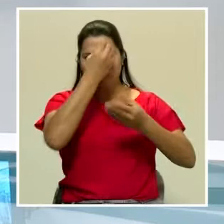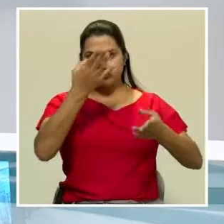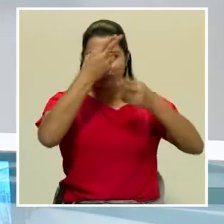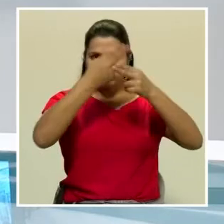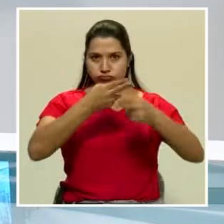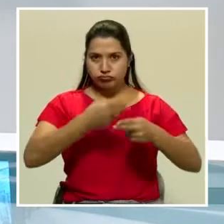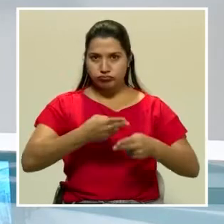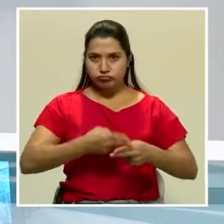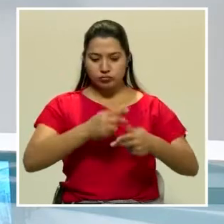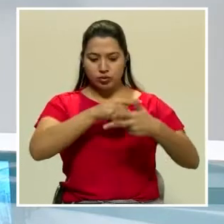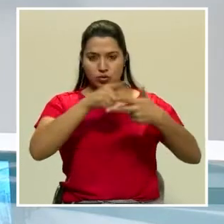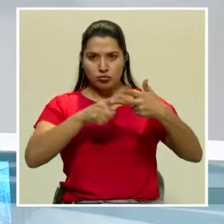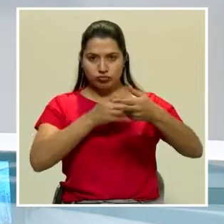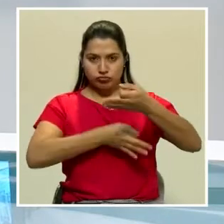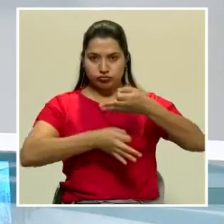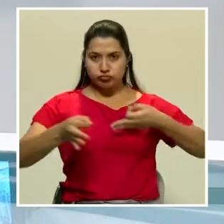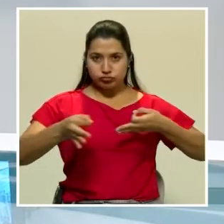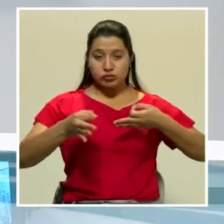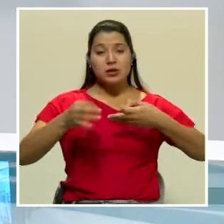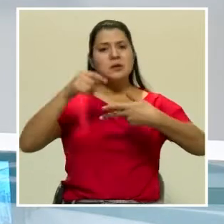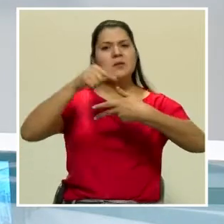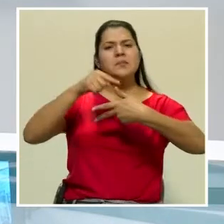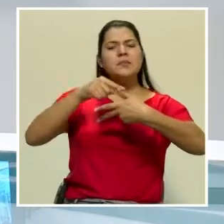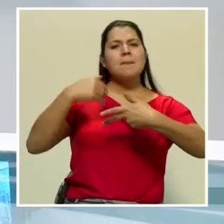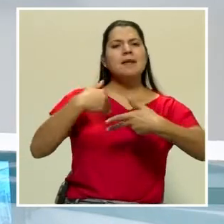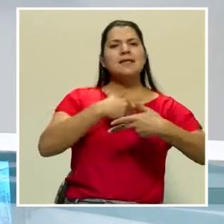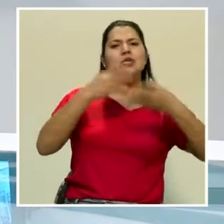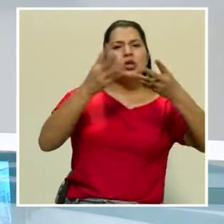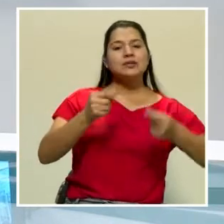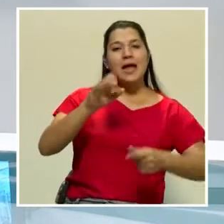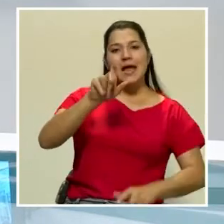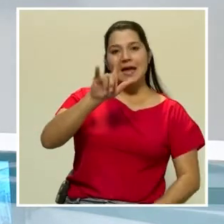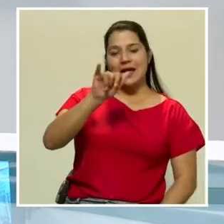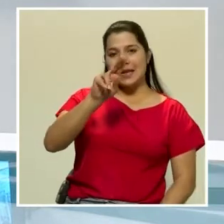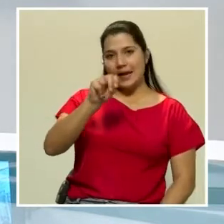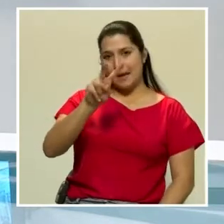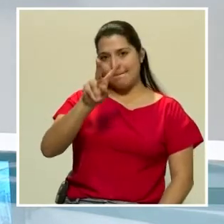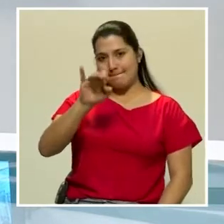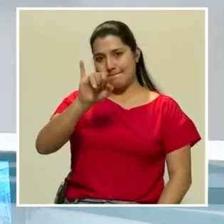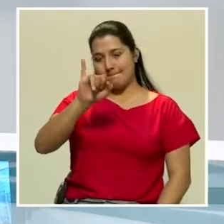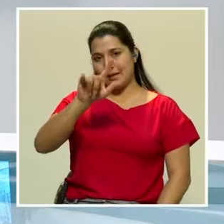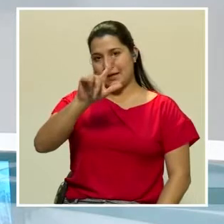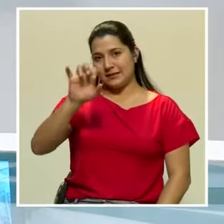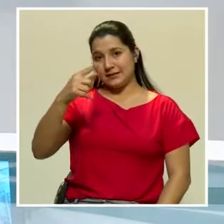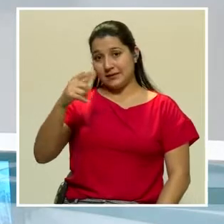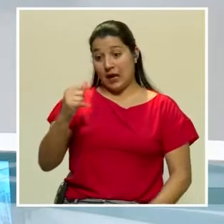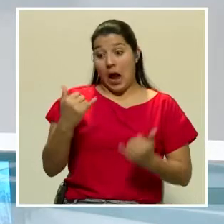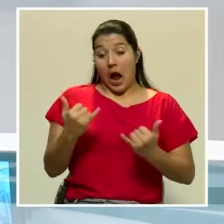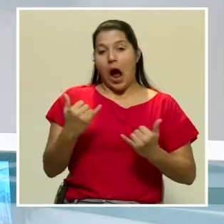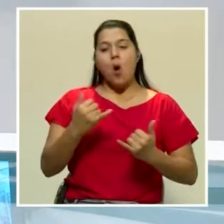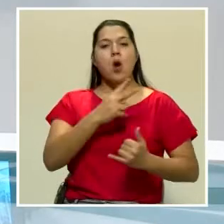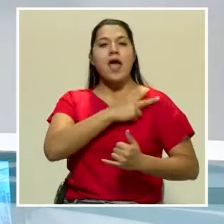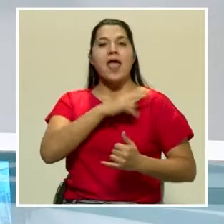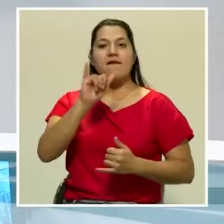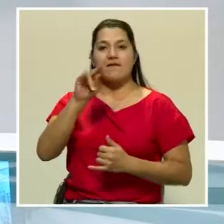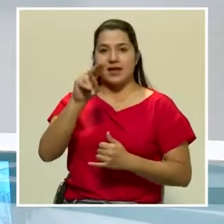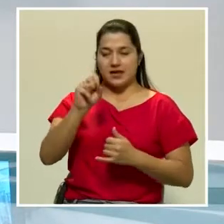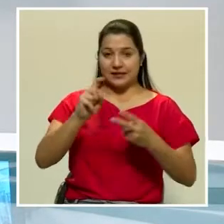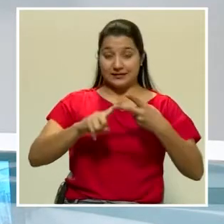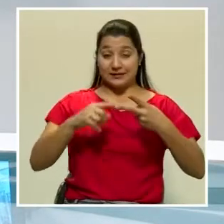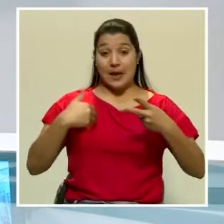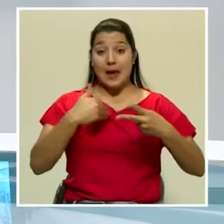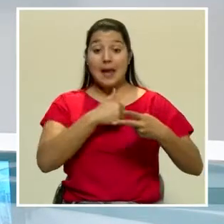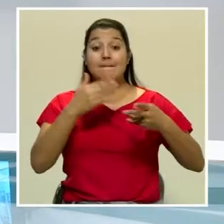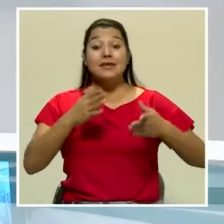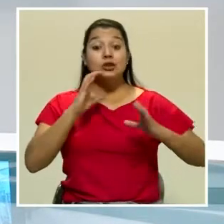presidente ya designó como ministro de Hacienda a Elian Villegas, actual jerarca del INS, como ministro